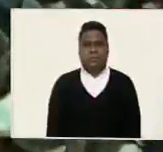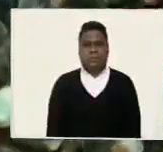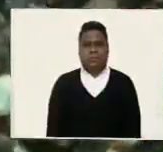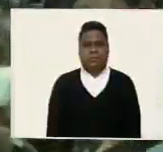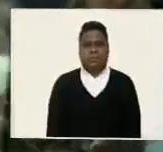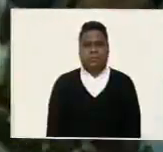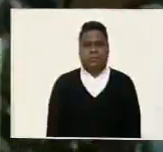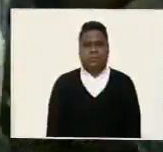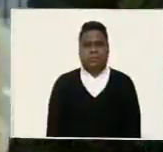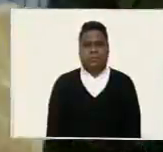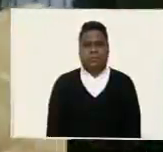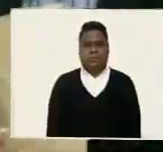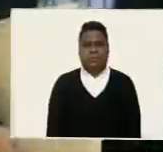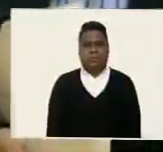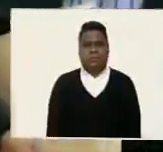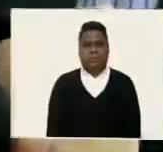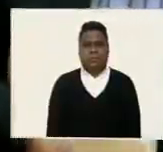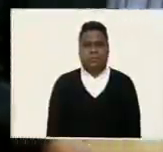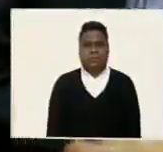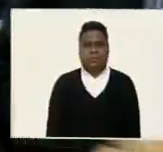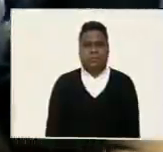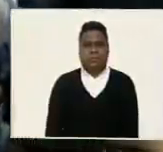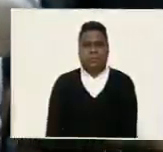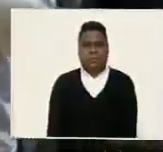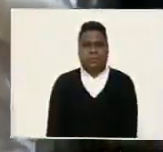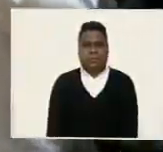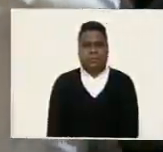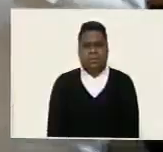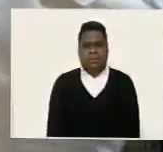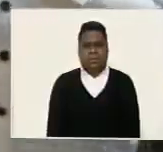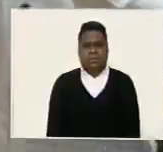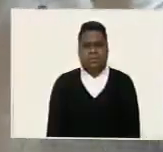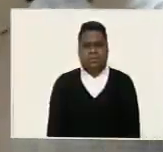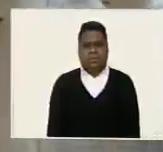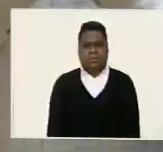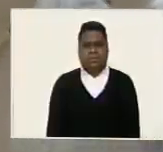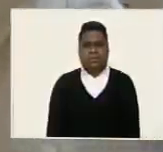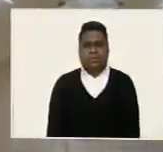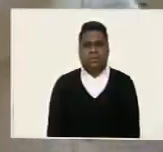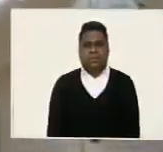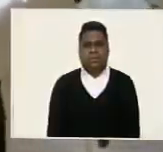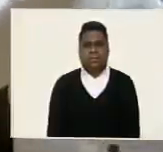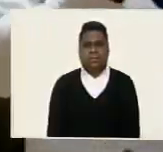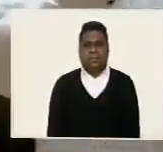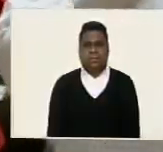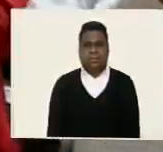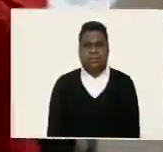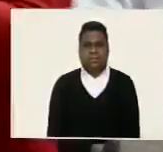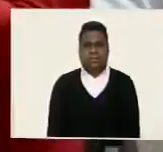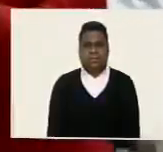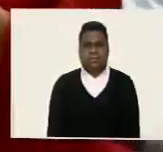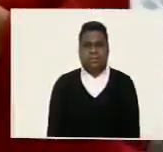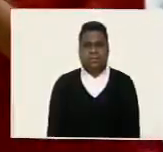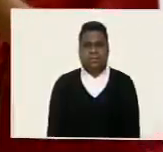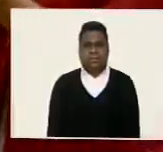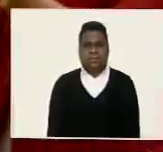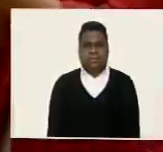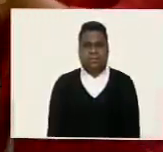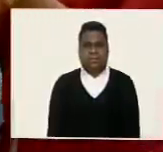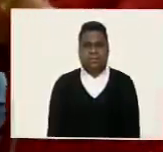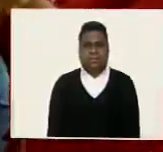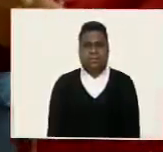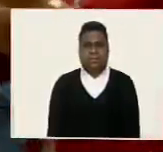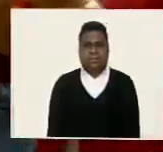Es la enérgica participación del constituyente Adán Áñez Batista en rechazo a esta medida unilateral de la